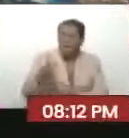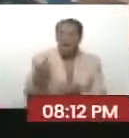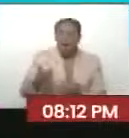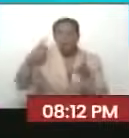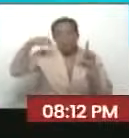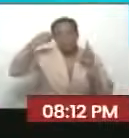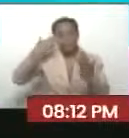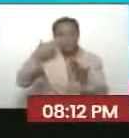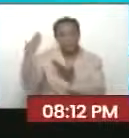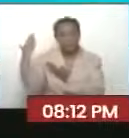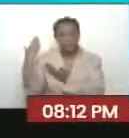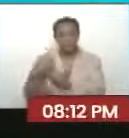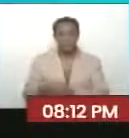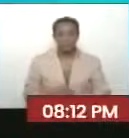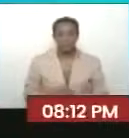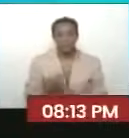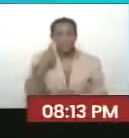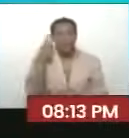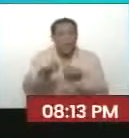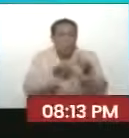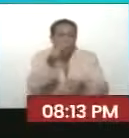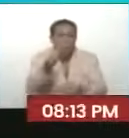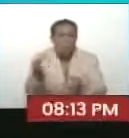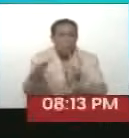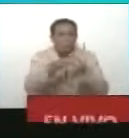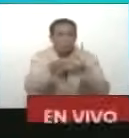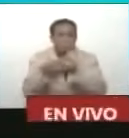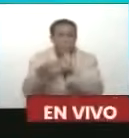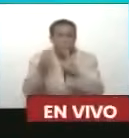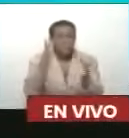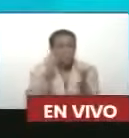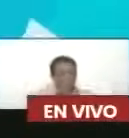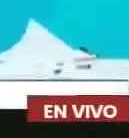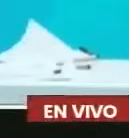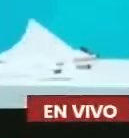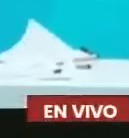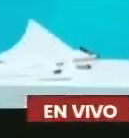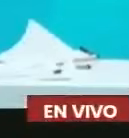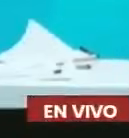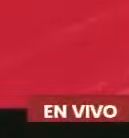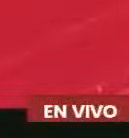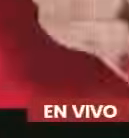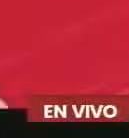video para que ustedes vean cómo se encadena una cosa con la otra. Adelante, video.